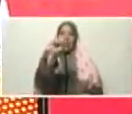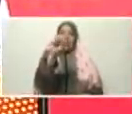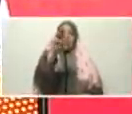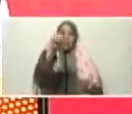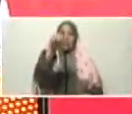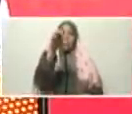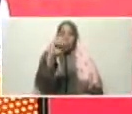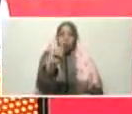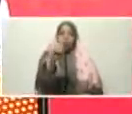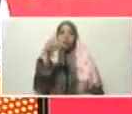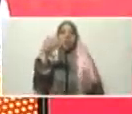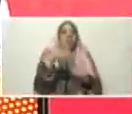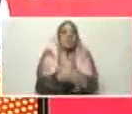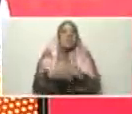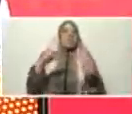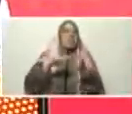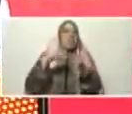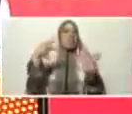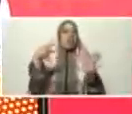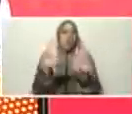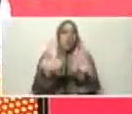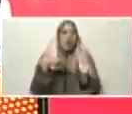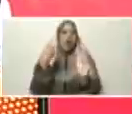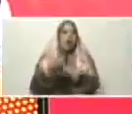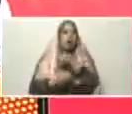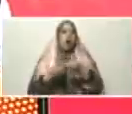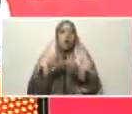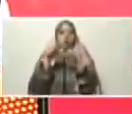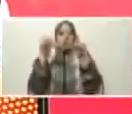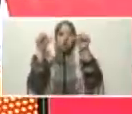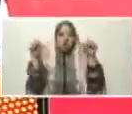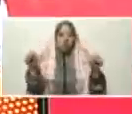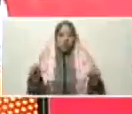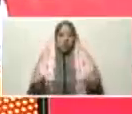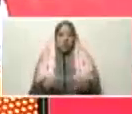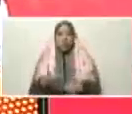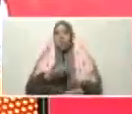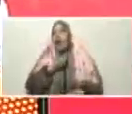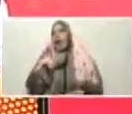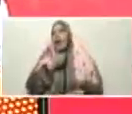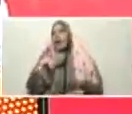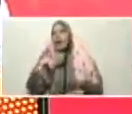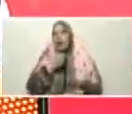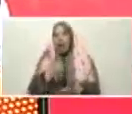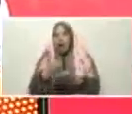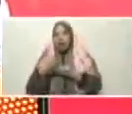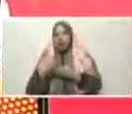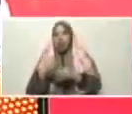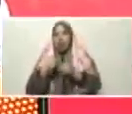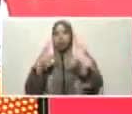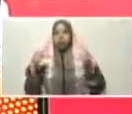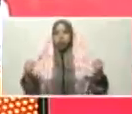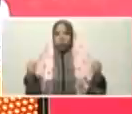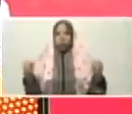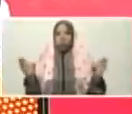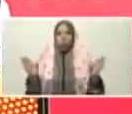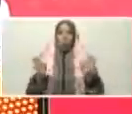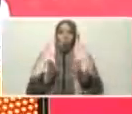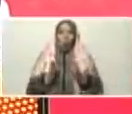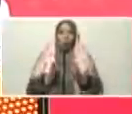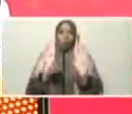suda esto chica una buena imagen menor la gente que trabaja a su de